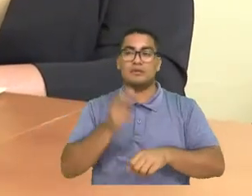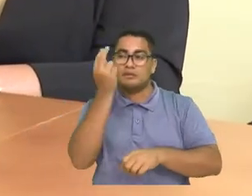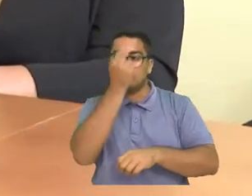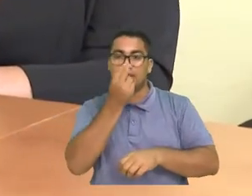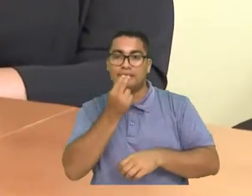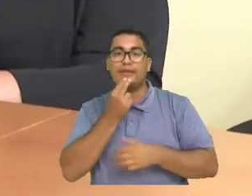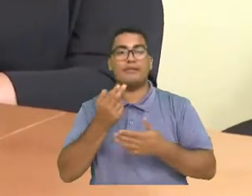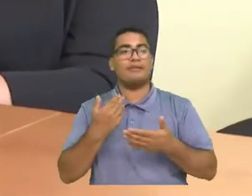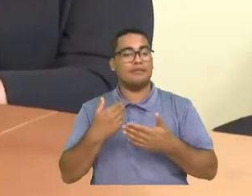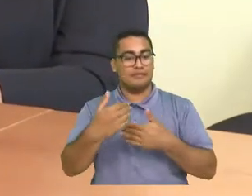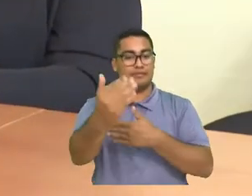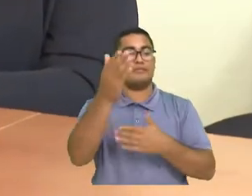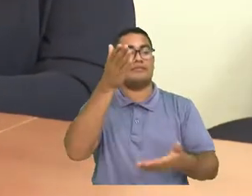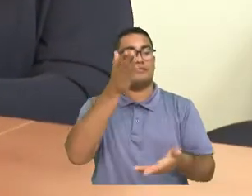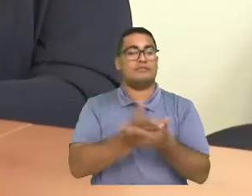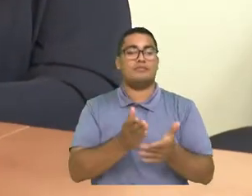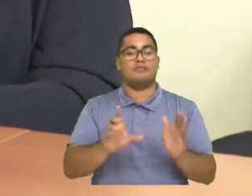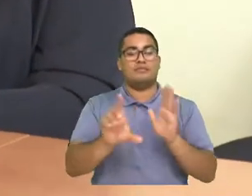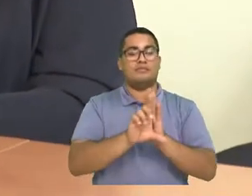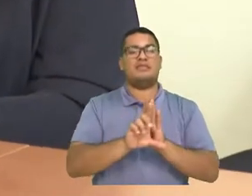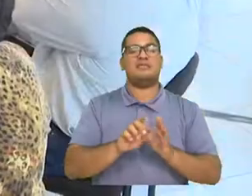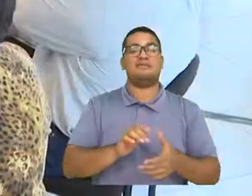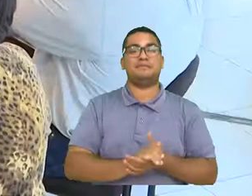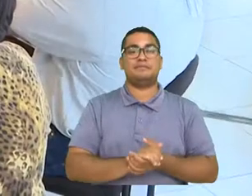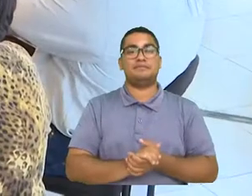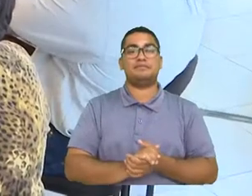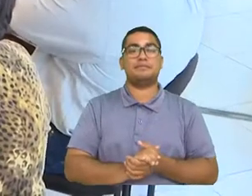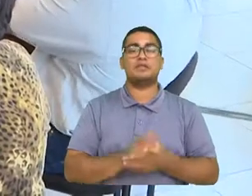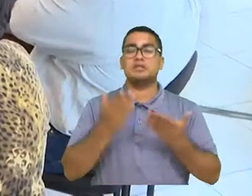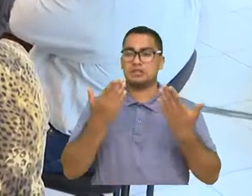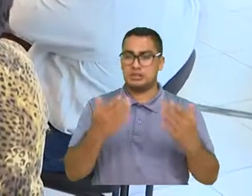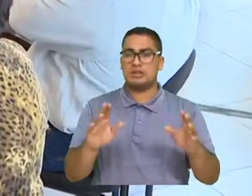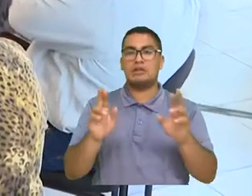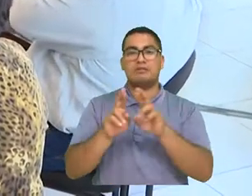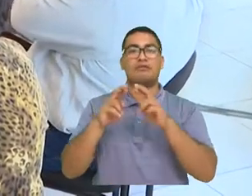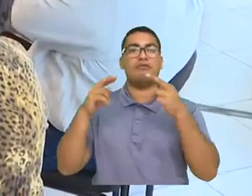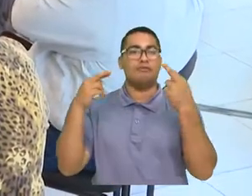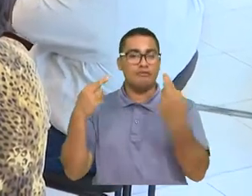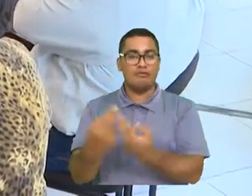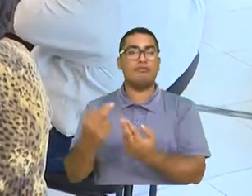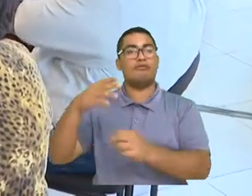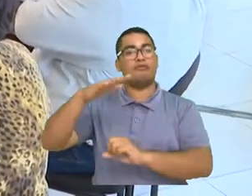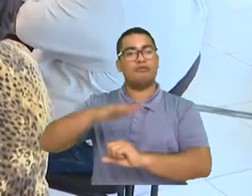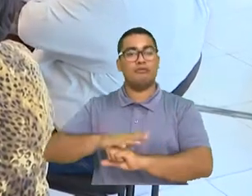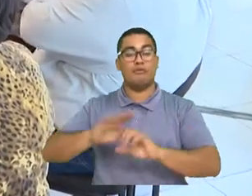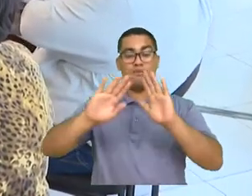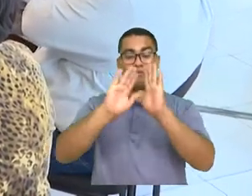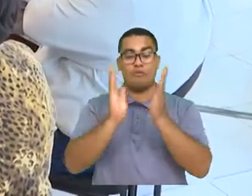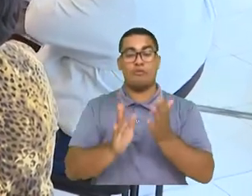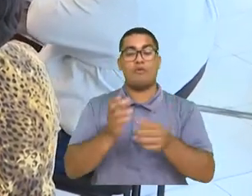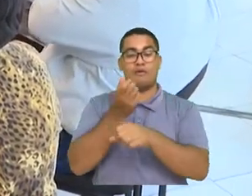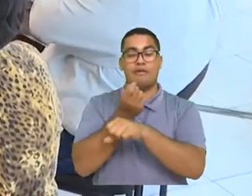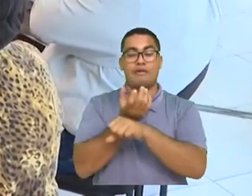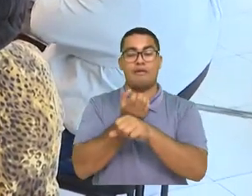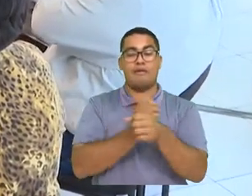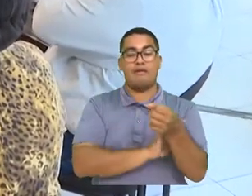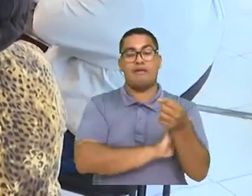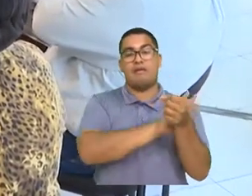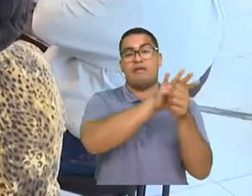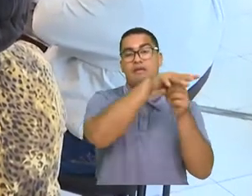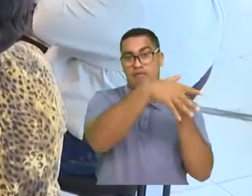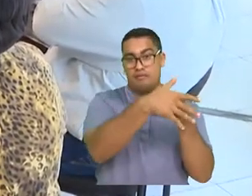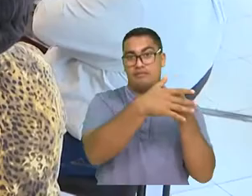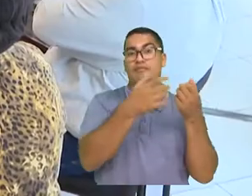consulta para su dictamen. La comisión se reunió con la alcaldesa de San Rafael del Norte, con la ministra